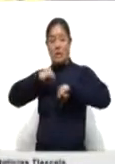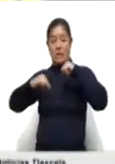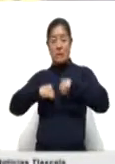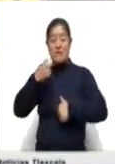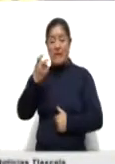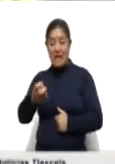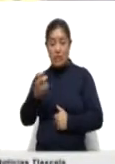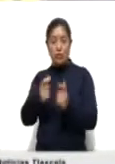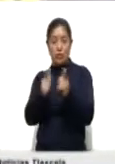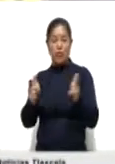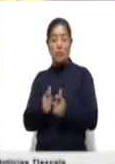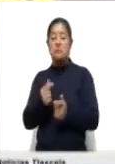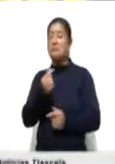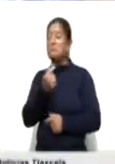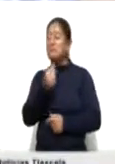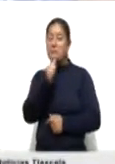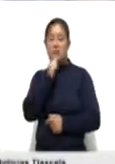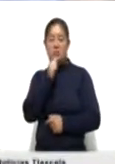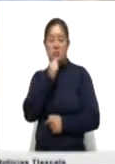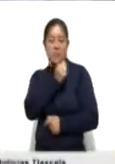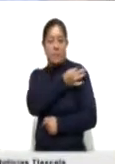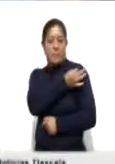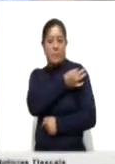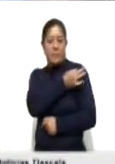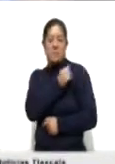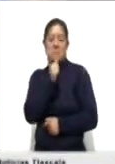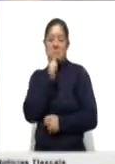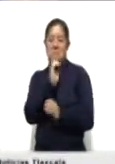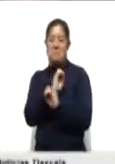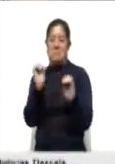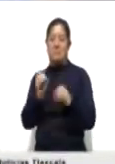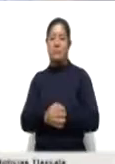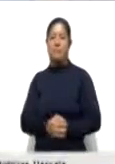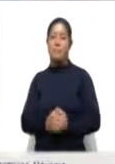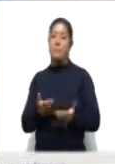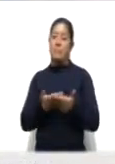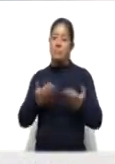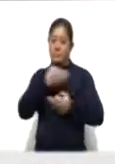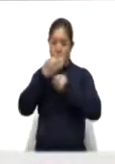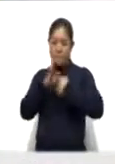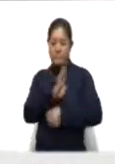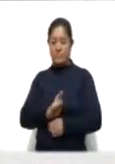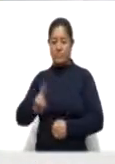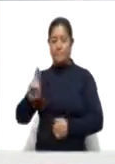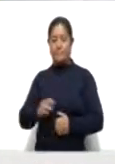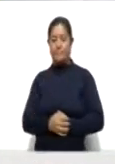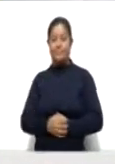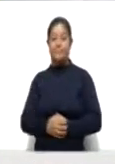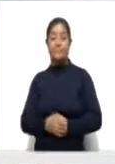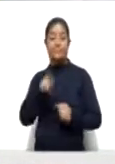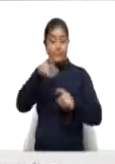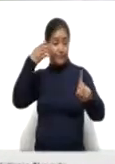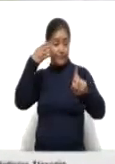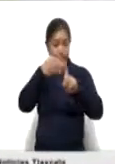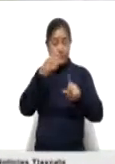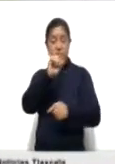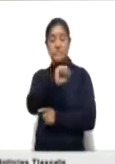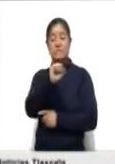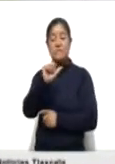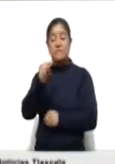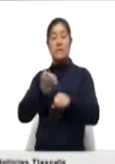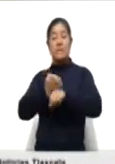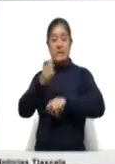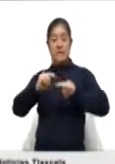grupos que aún no han sido inmunizados. Ahora Noticias, Belén Rodríguez. Y en este sentido, la Secretaría de Salud